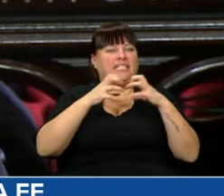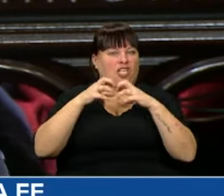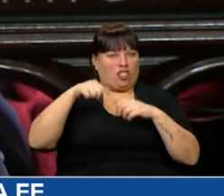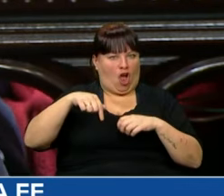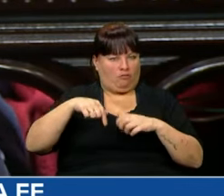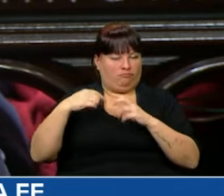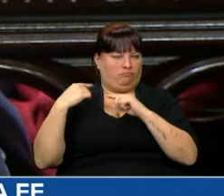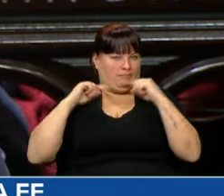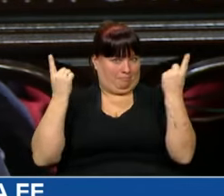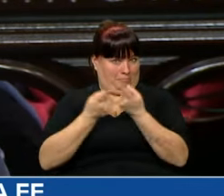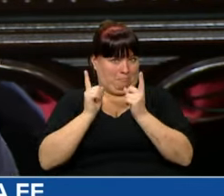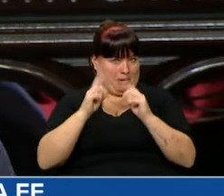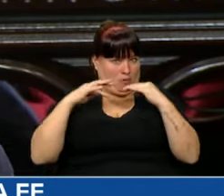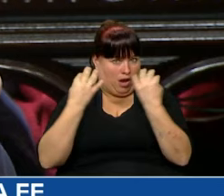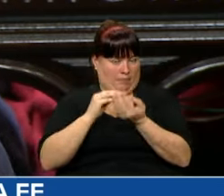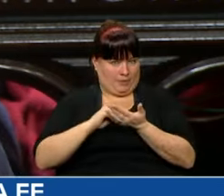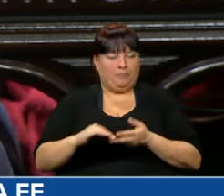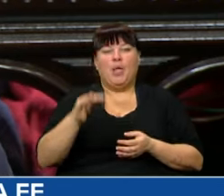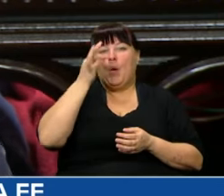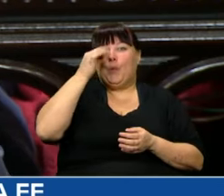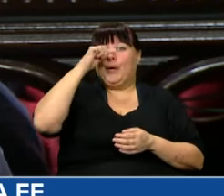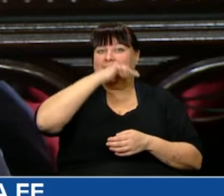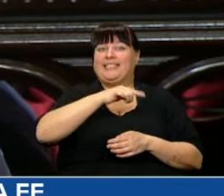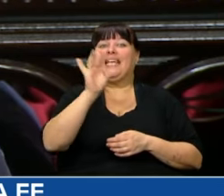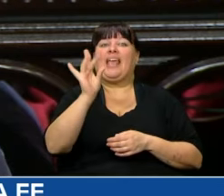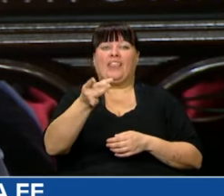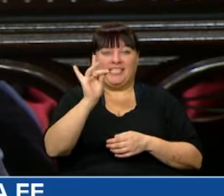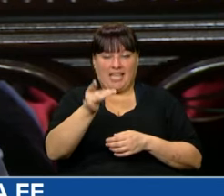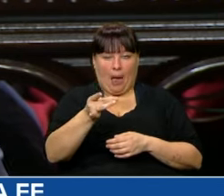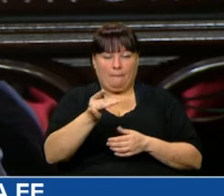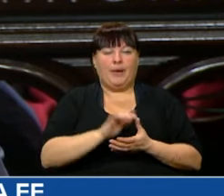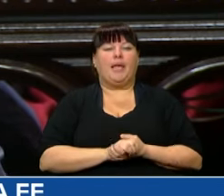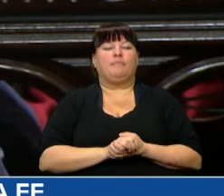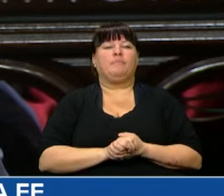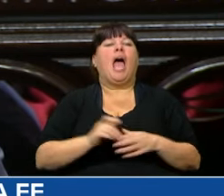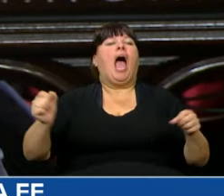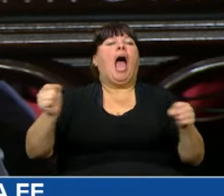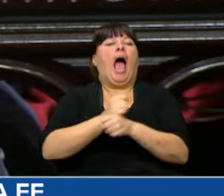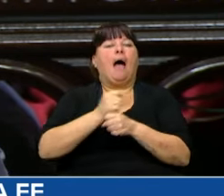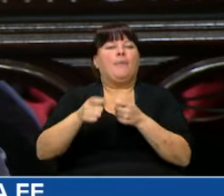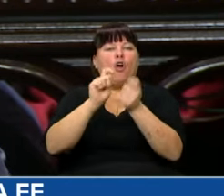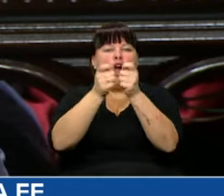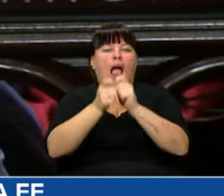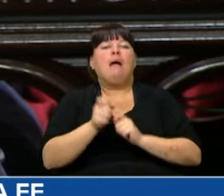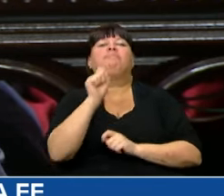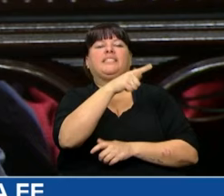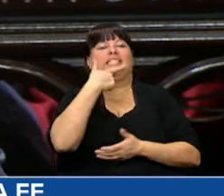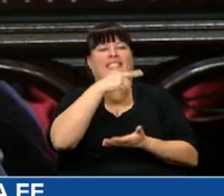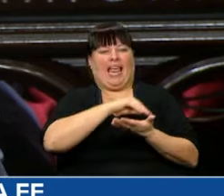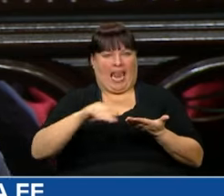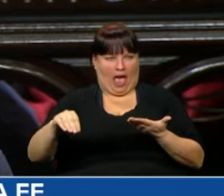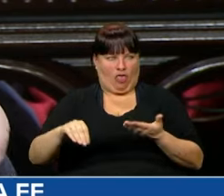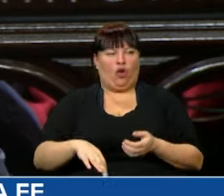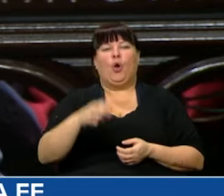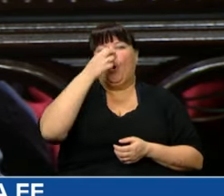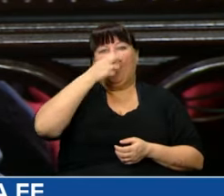recinto. El 27 de diciembre lo aprobó con reformas el Senado. Y